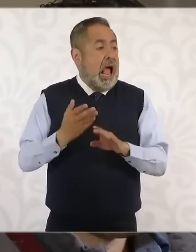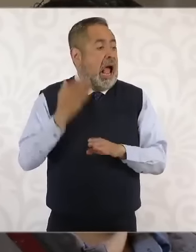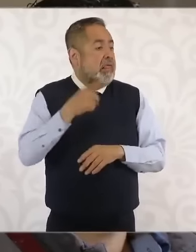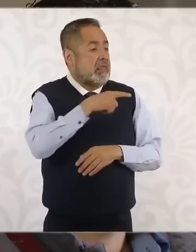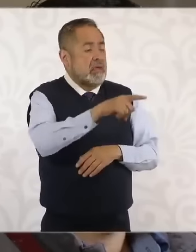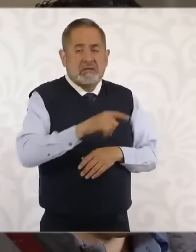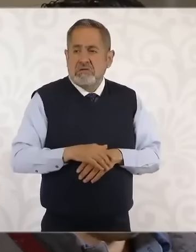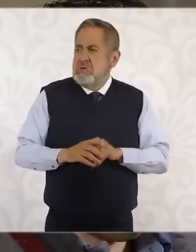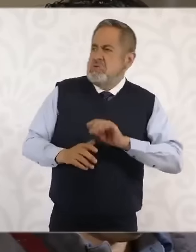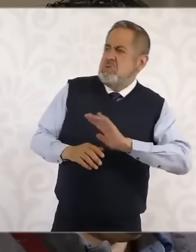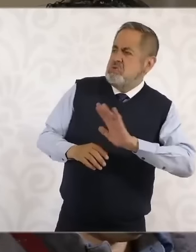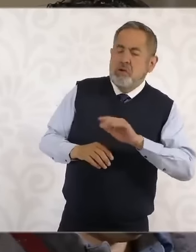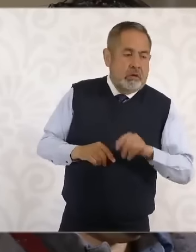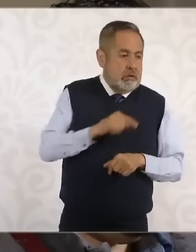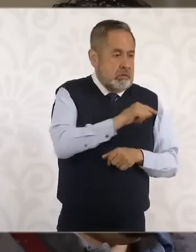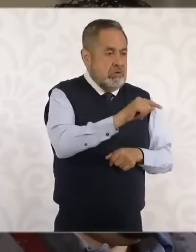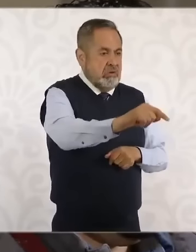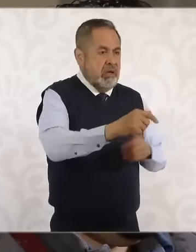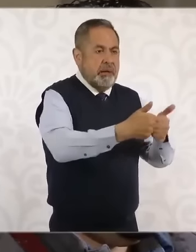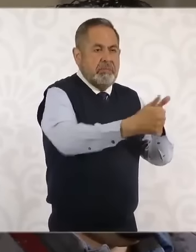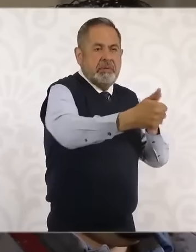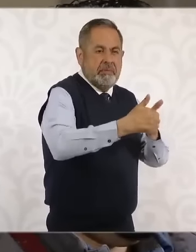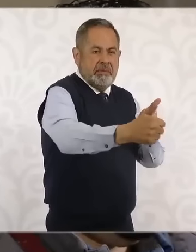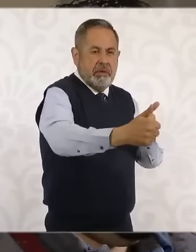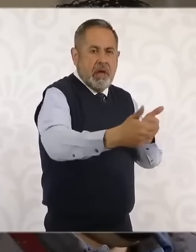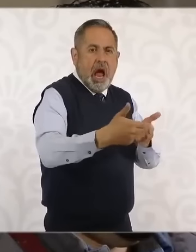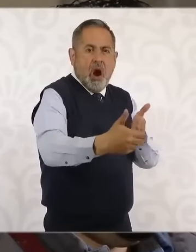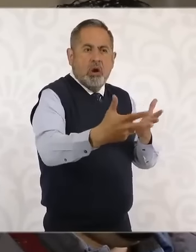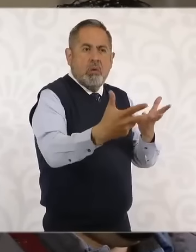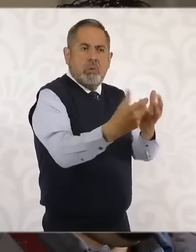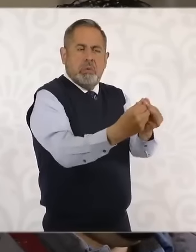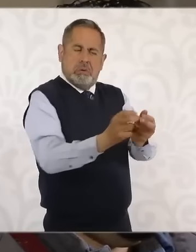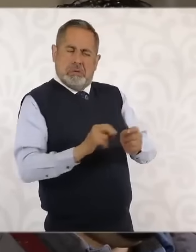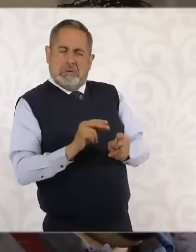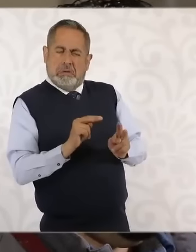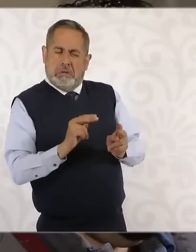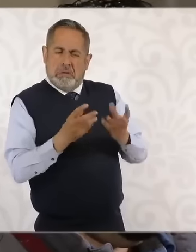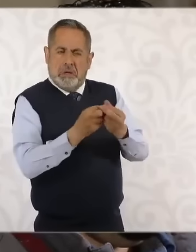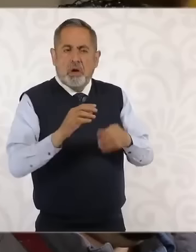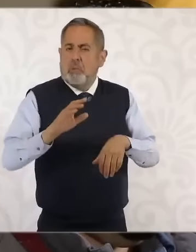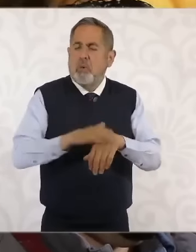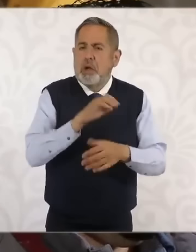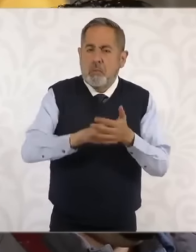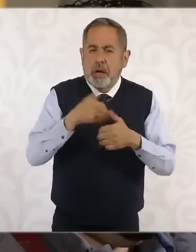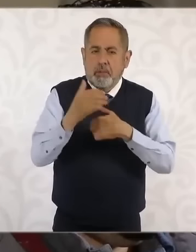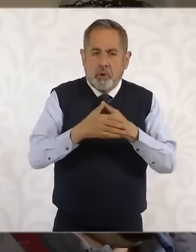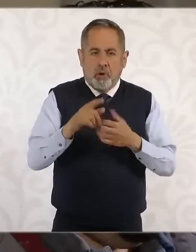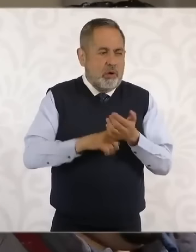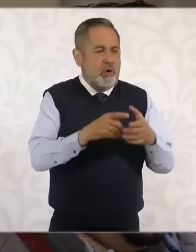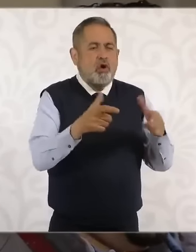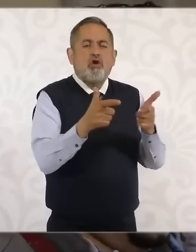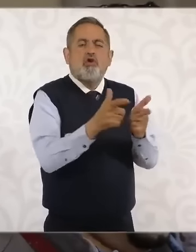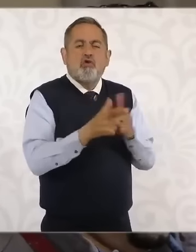distantes ahora se están juntando. Se lo comento porque claramente está por una parte la oligarquía